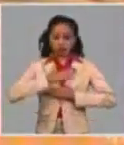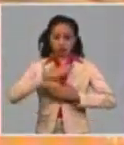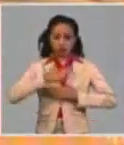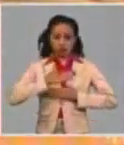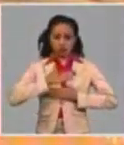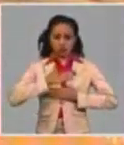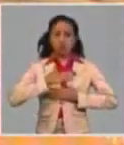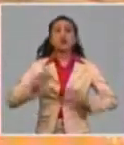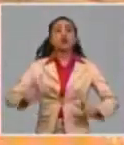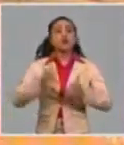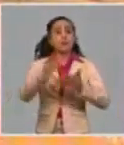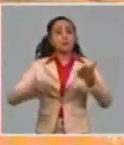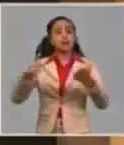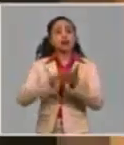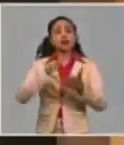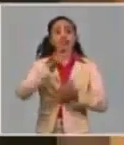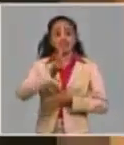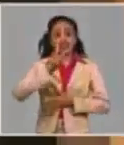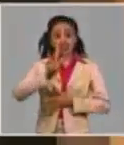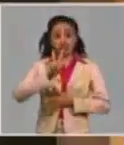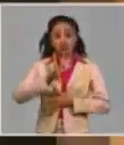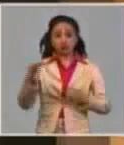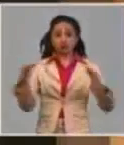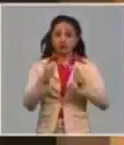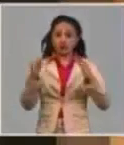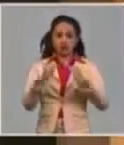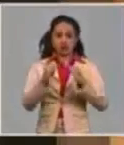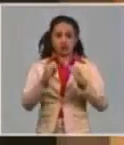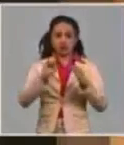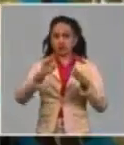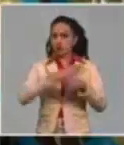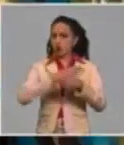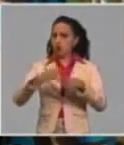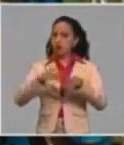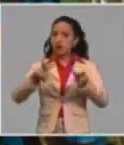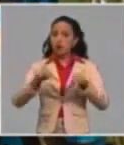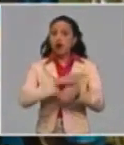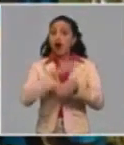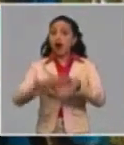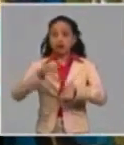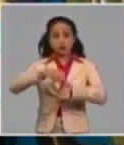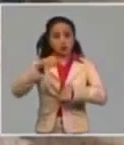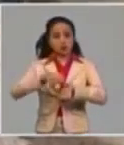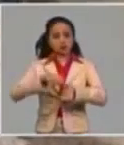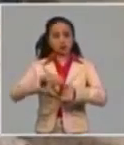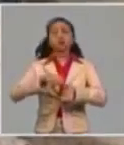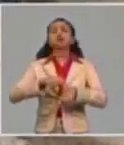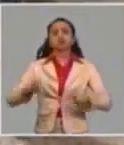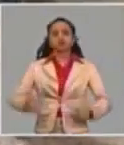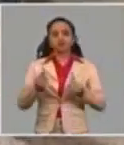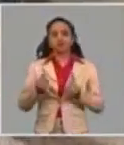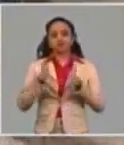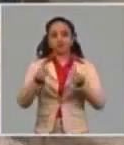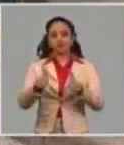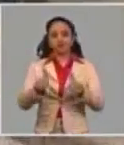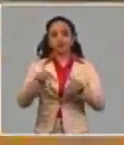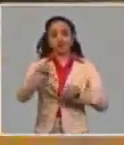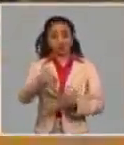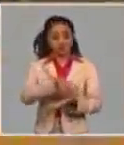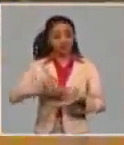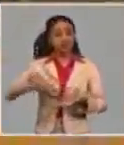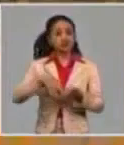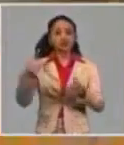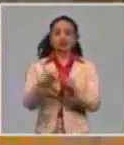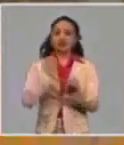de 334 viviendas, o sea, obras nuevas, y hasta ahora estamos cumpliendo a buena marcha. Este territorio trabaja sobre